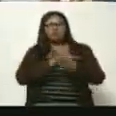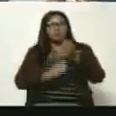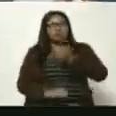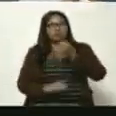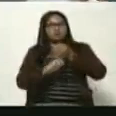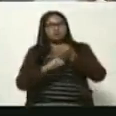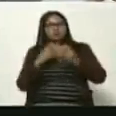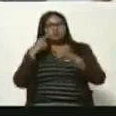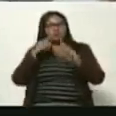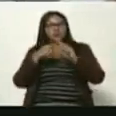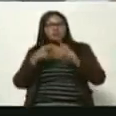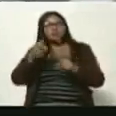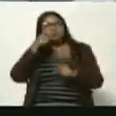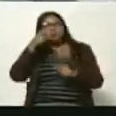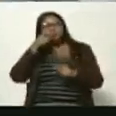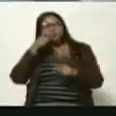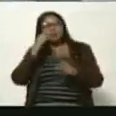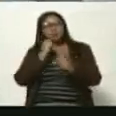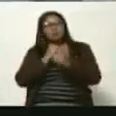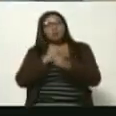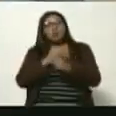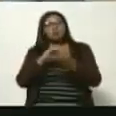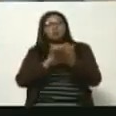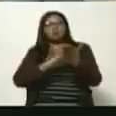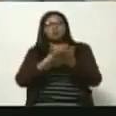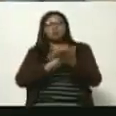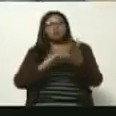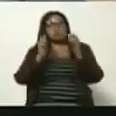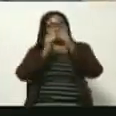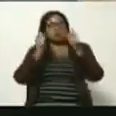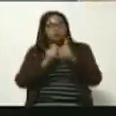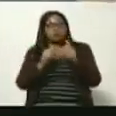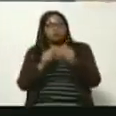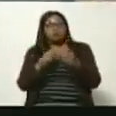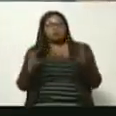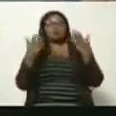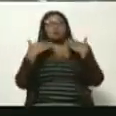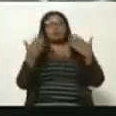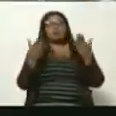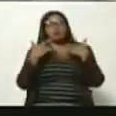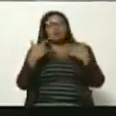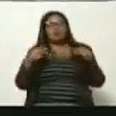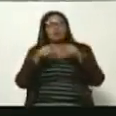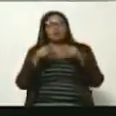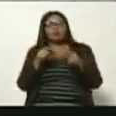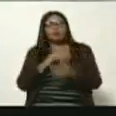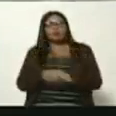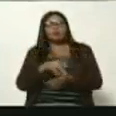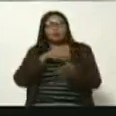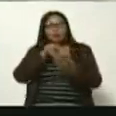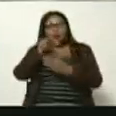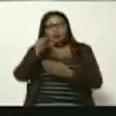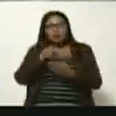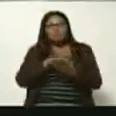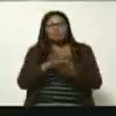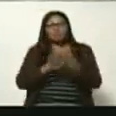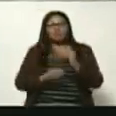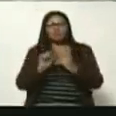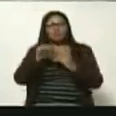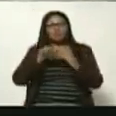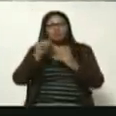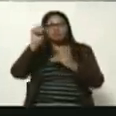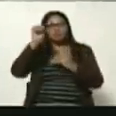del dispositivo de seguridad, trabajos de reparación del sistema de aire acondicionado, escaleras mecánicas, ascensores,